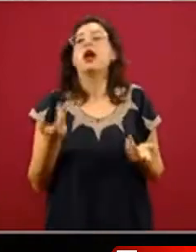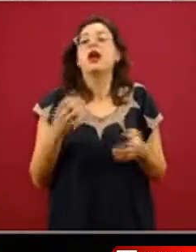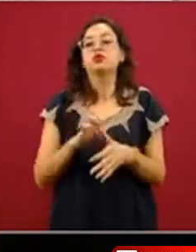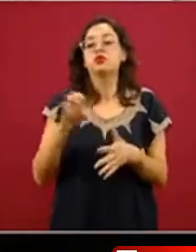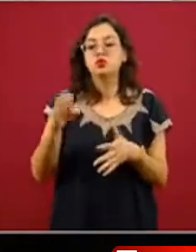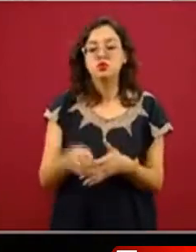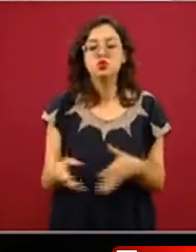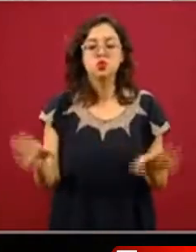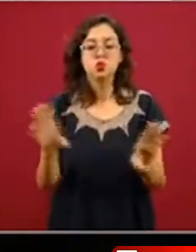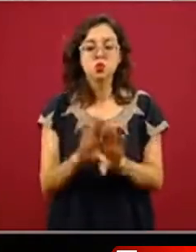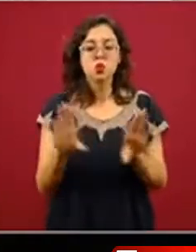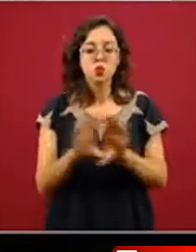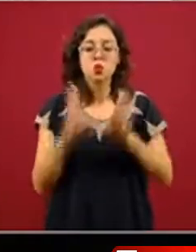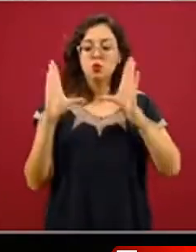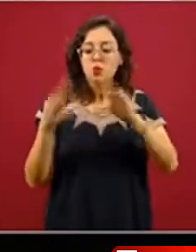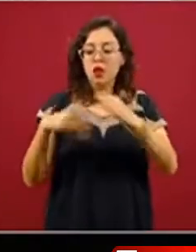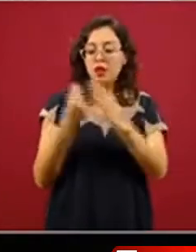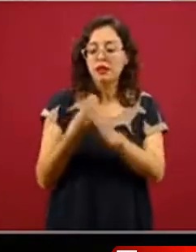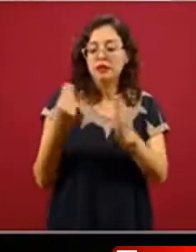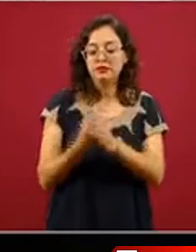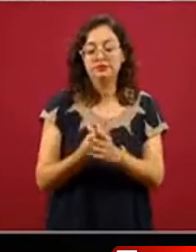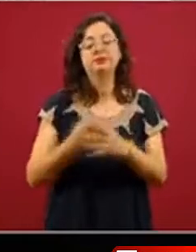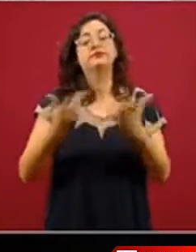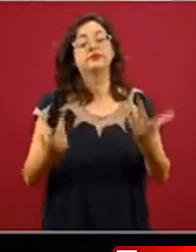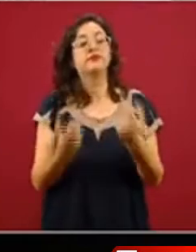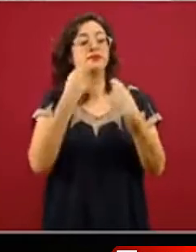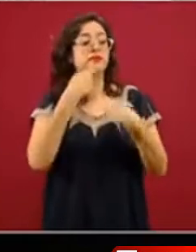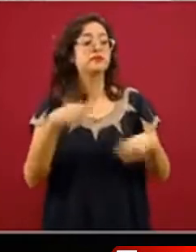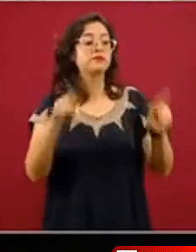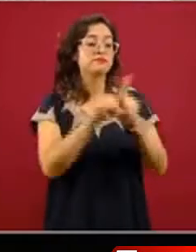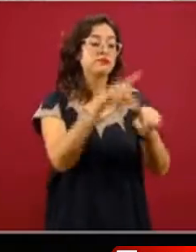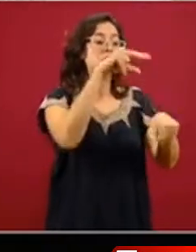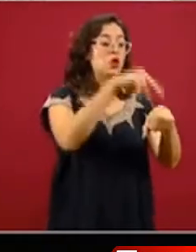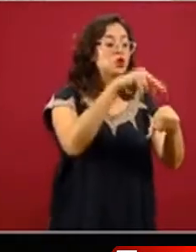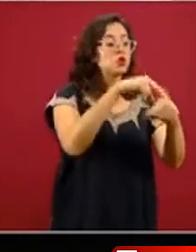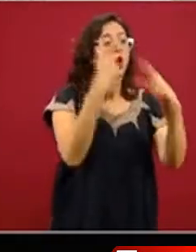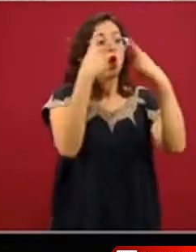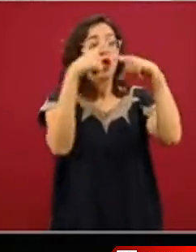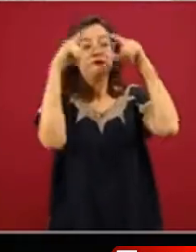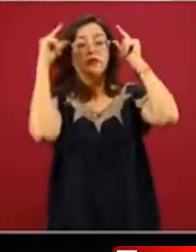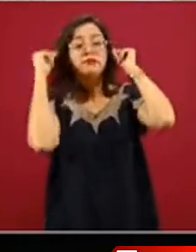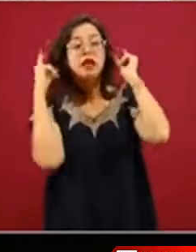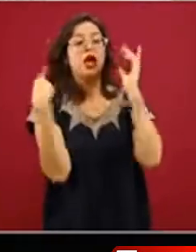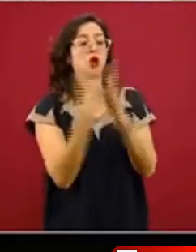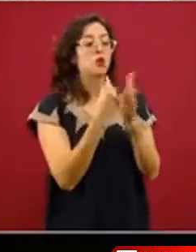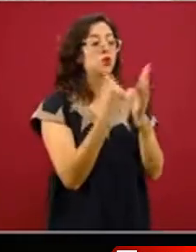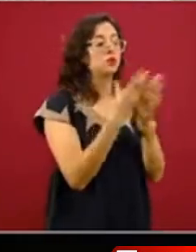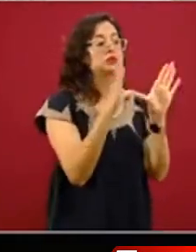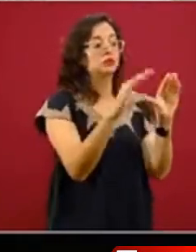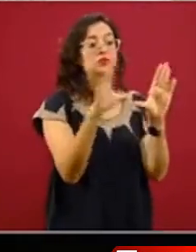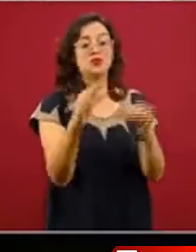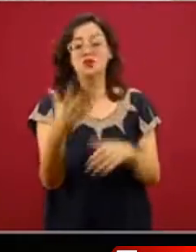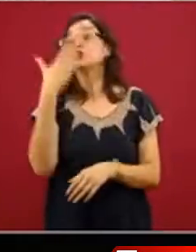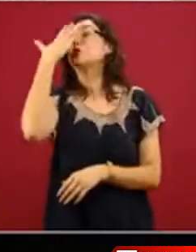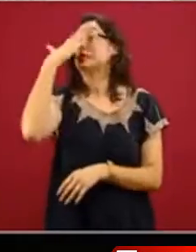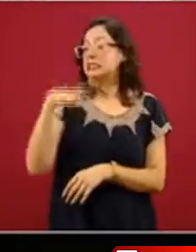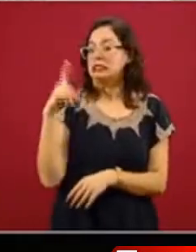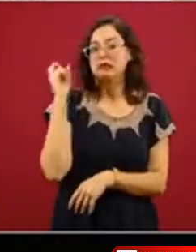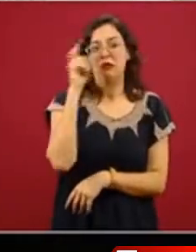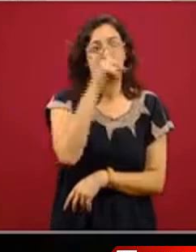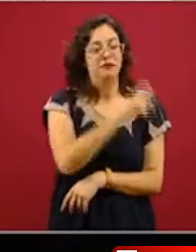capacitando a los doctores, a las enfermeras? Vamos, en cada estado, sé que es una labor